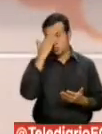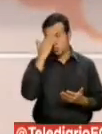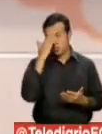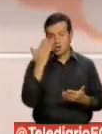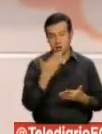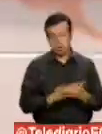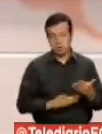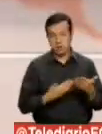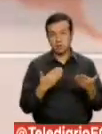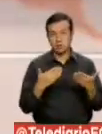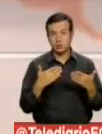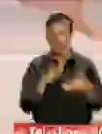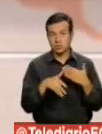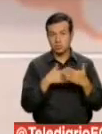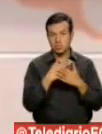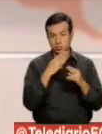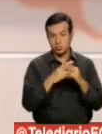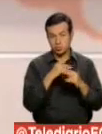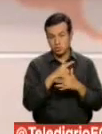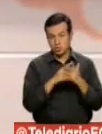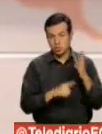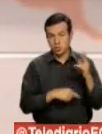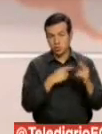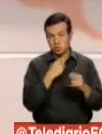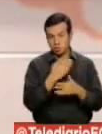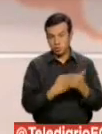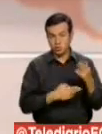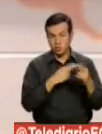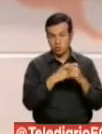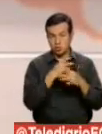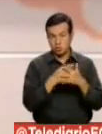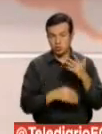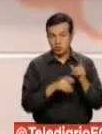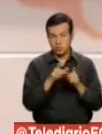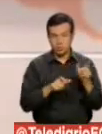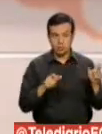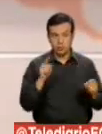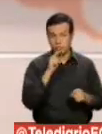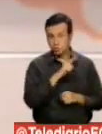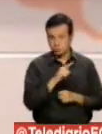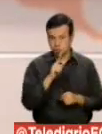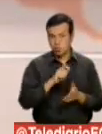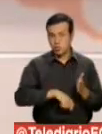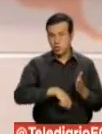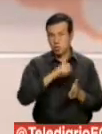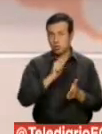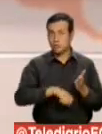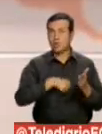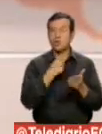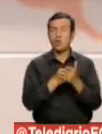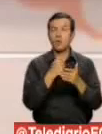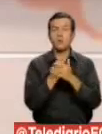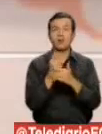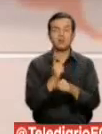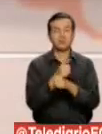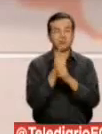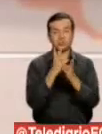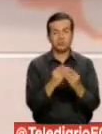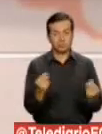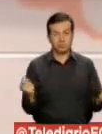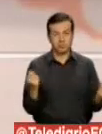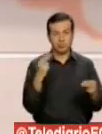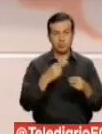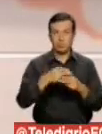es que están todos los nombres de las personas que estuvieron en la contratación de los DRUF y desaparecen